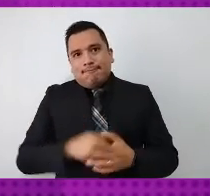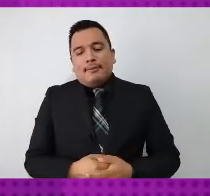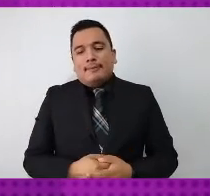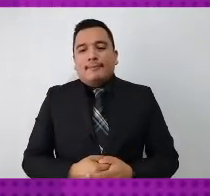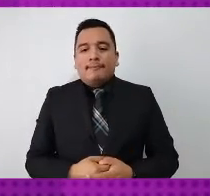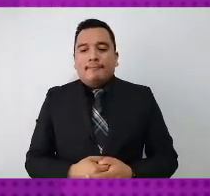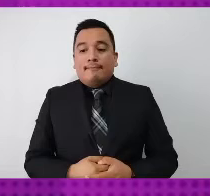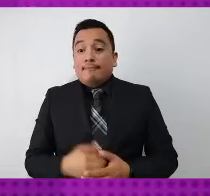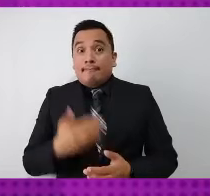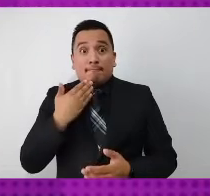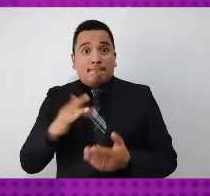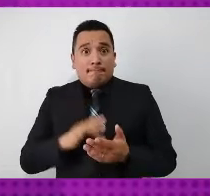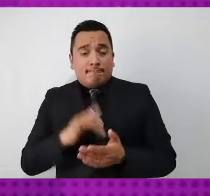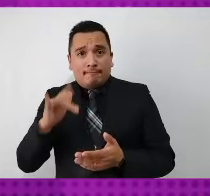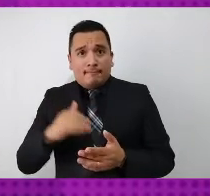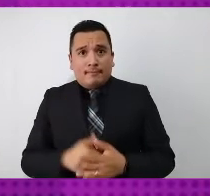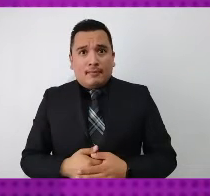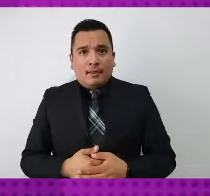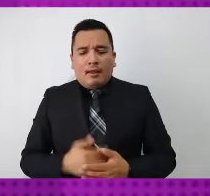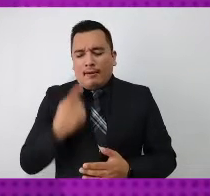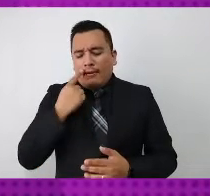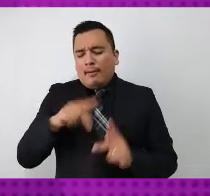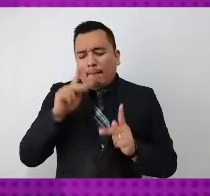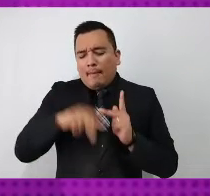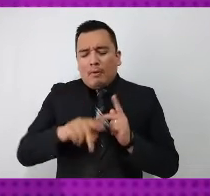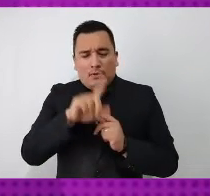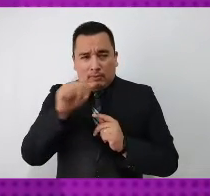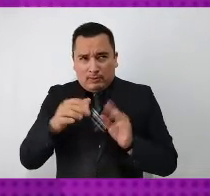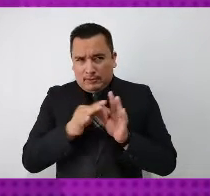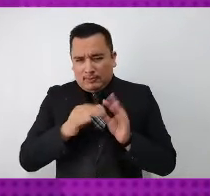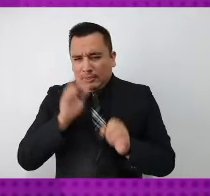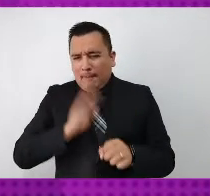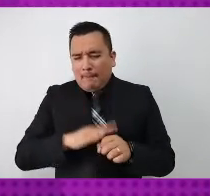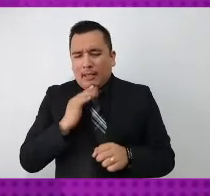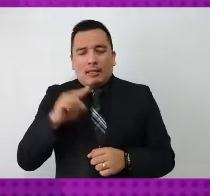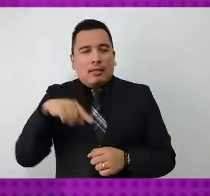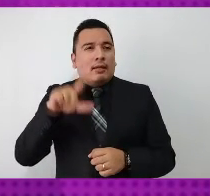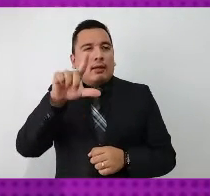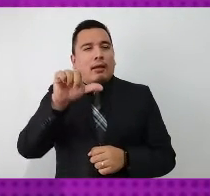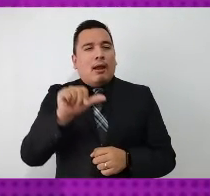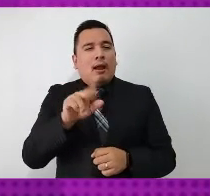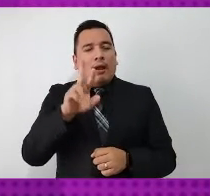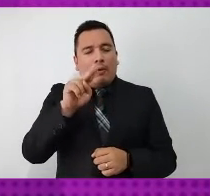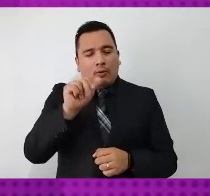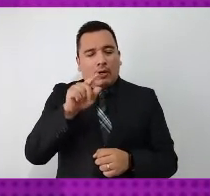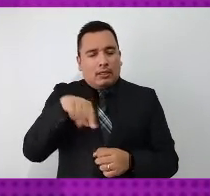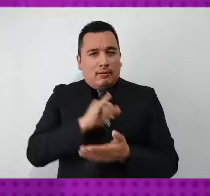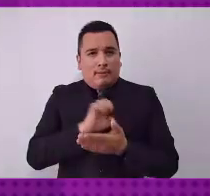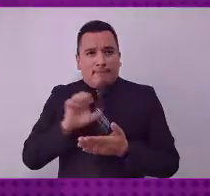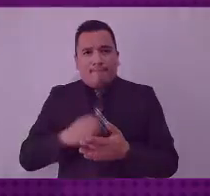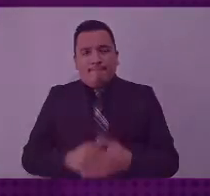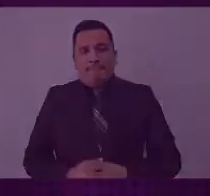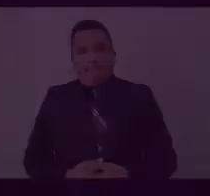tu respuesta vamos a hacer una pausa y continuamos con el programa la urna del instituto electoral de coahuila